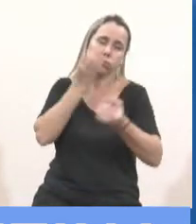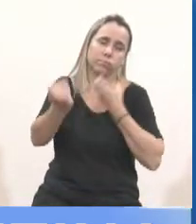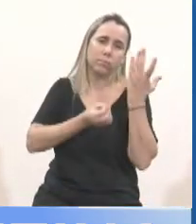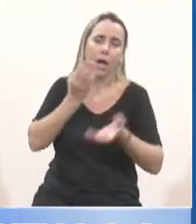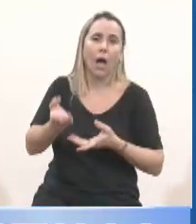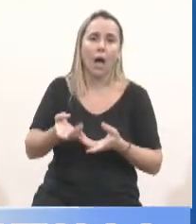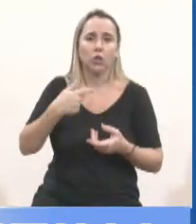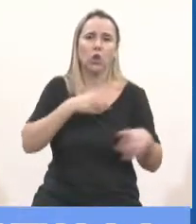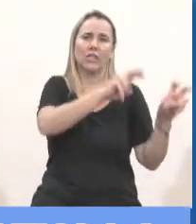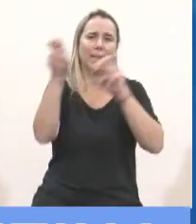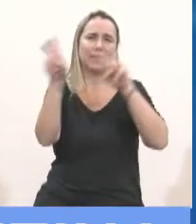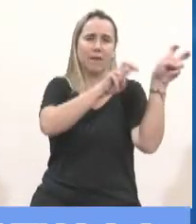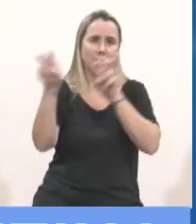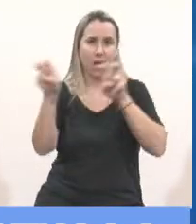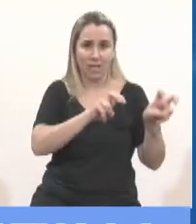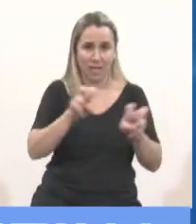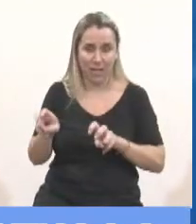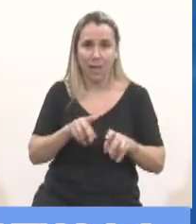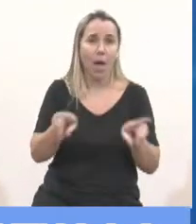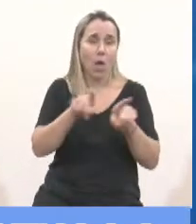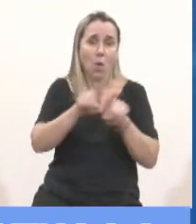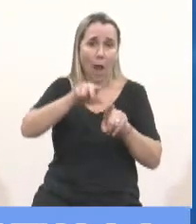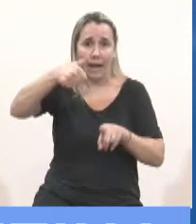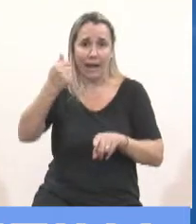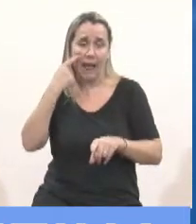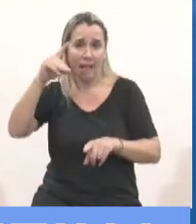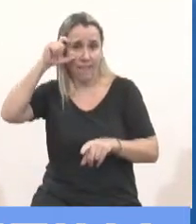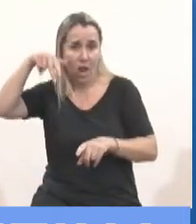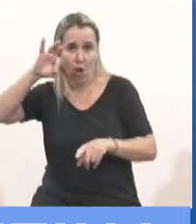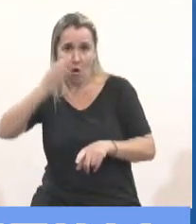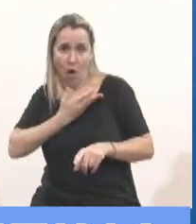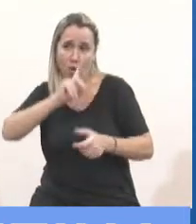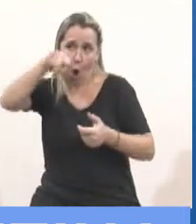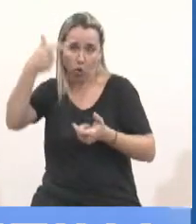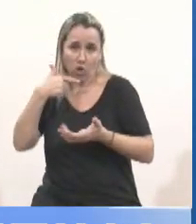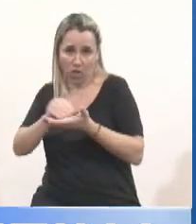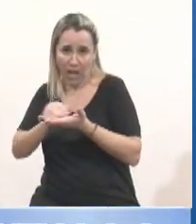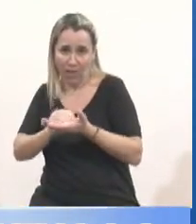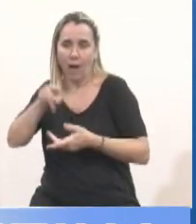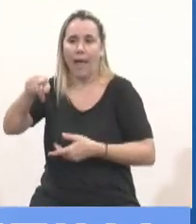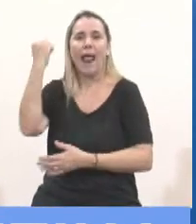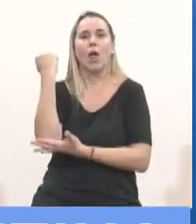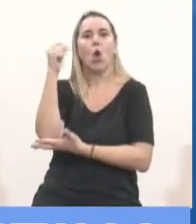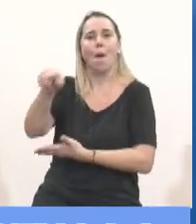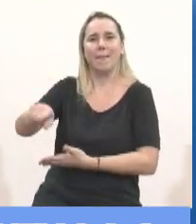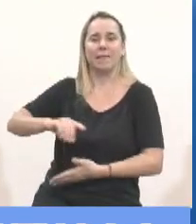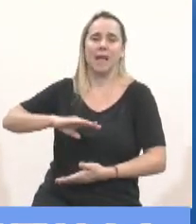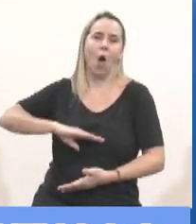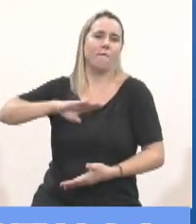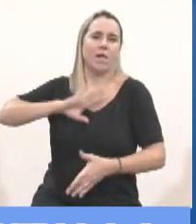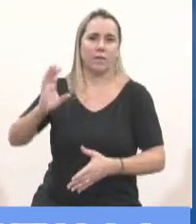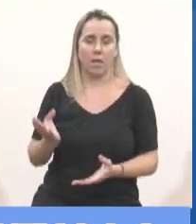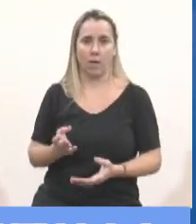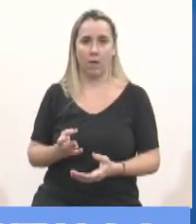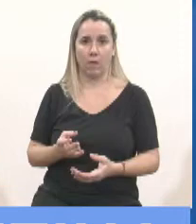de varios temas, como hacen ahí de nuevo, como hacen varios. Y se ofenden porque hacemos este tipo de diagnóstico.